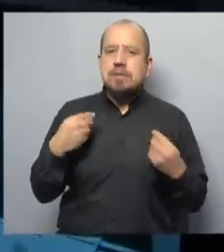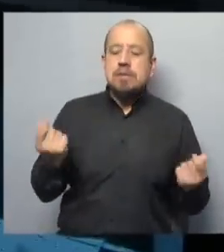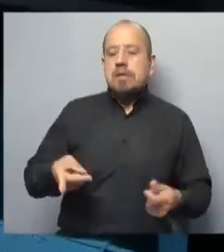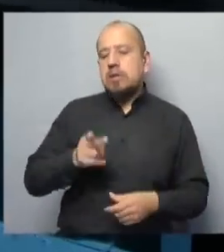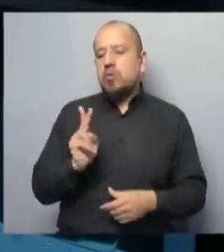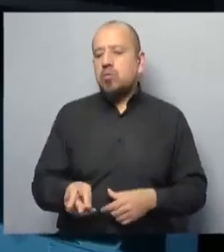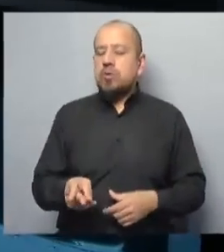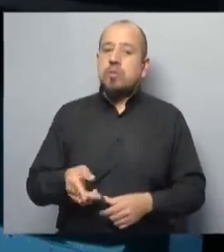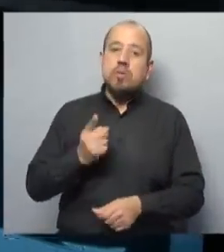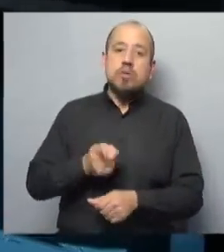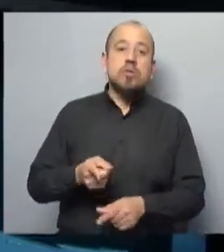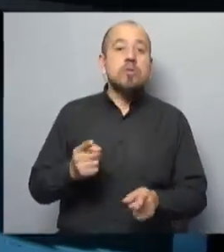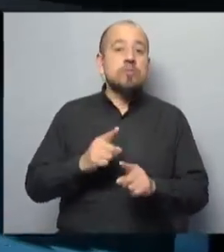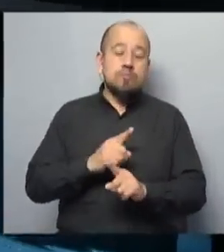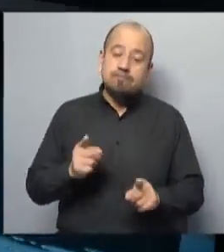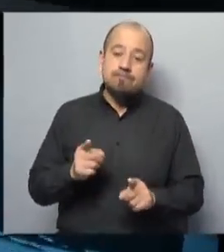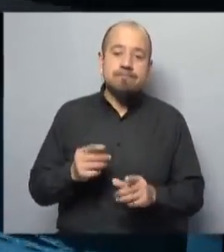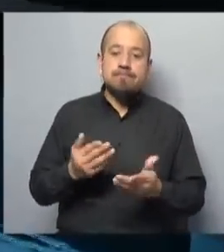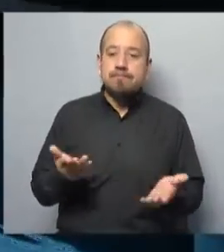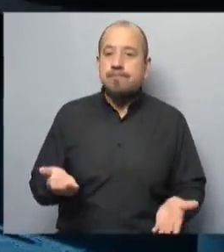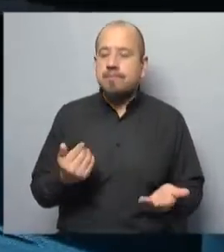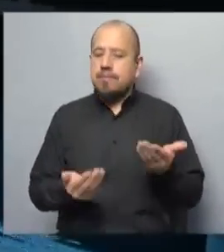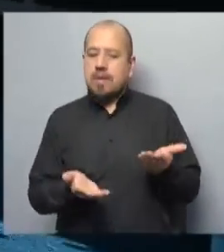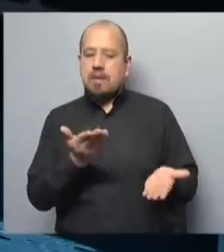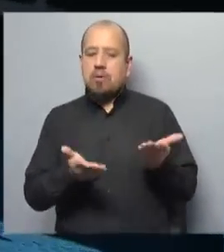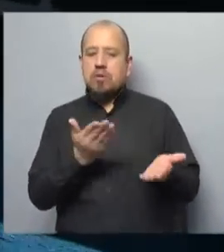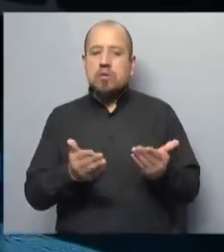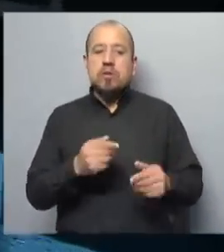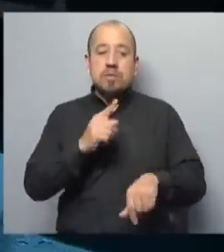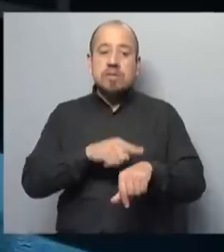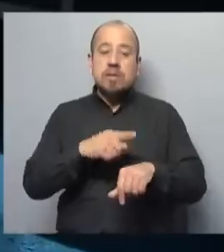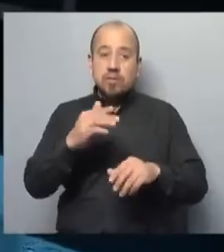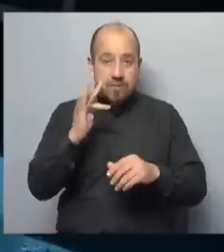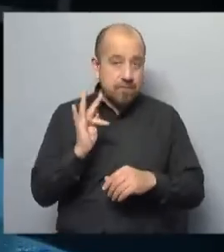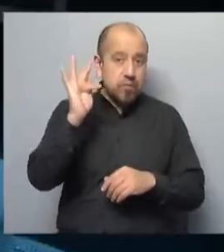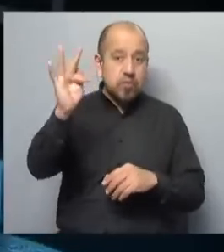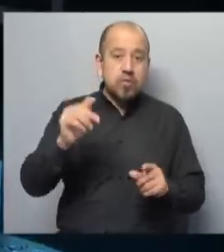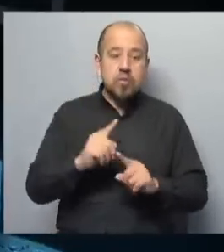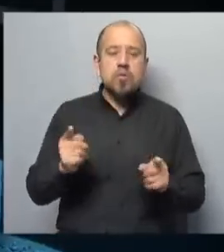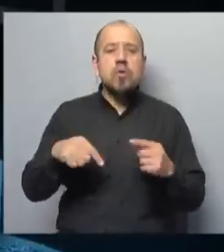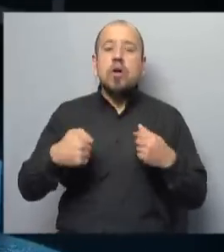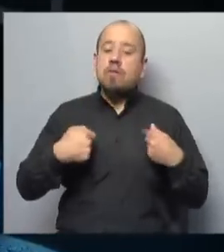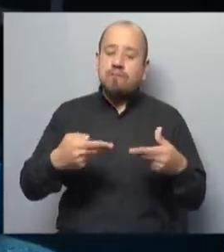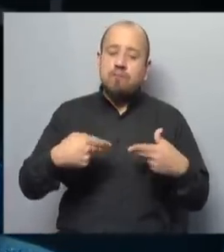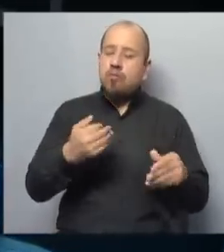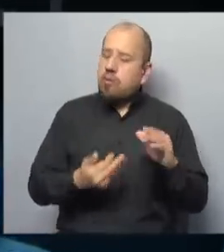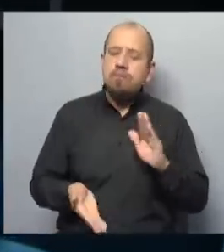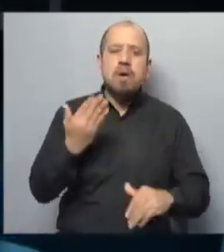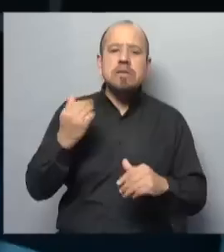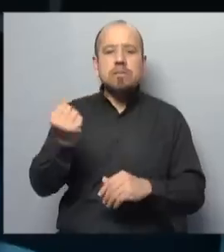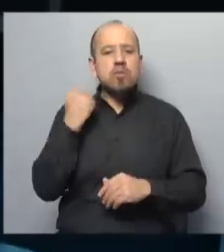obligadas casi nunca se dan a partir de evaluaciones proyectadas en el tiempo el fútbol es lo más